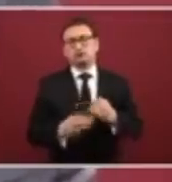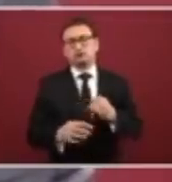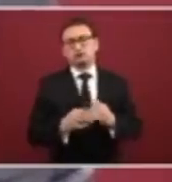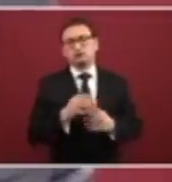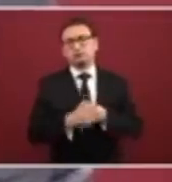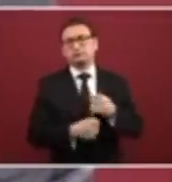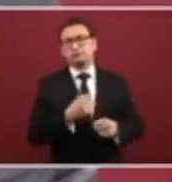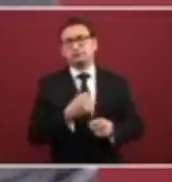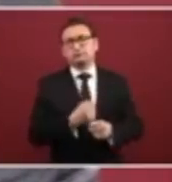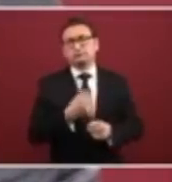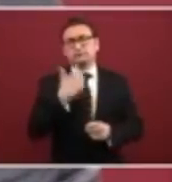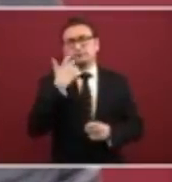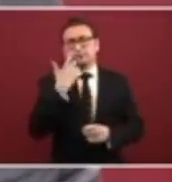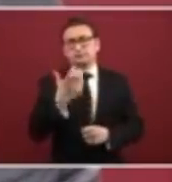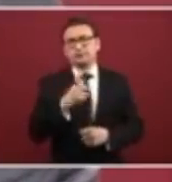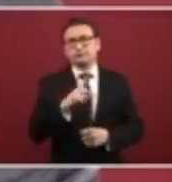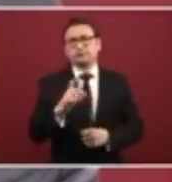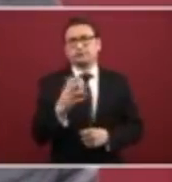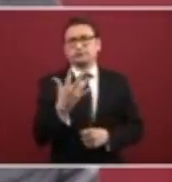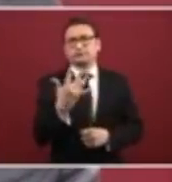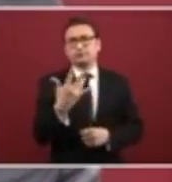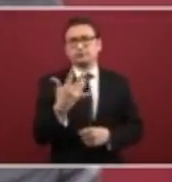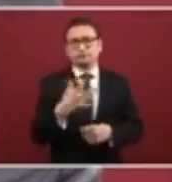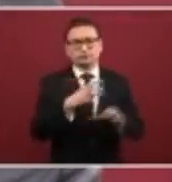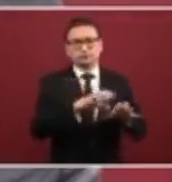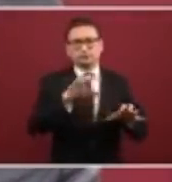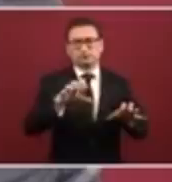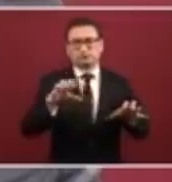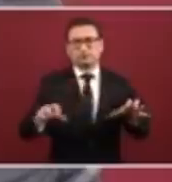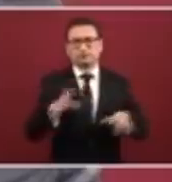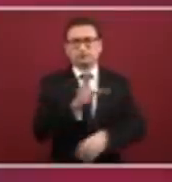150 coordinaciones en el país.